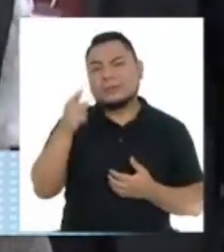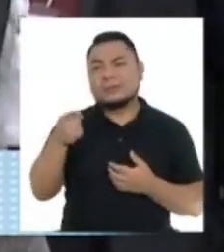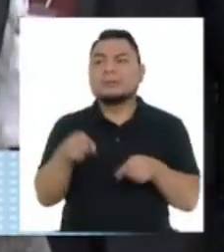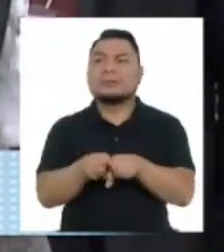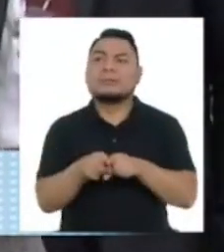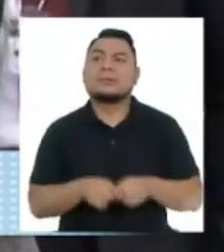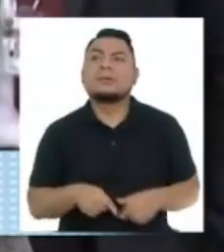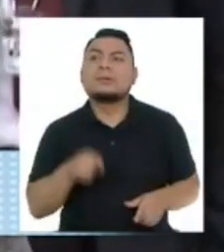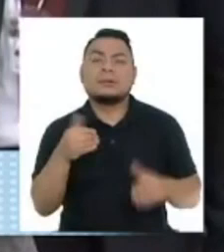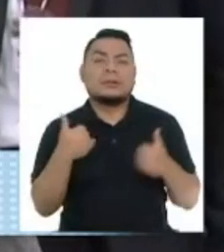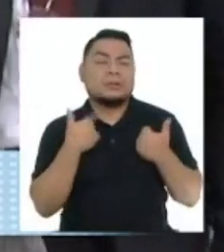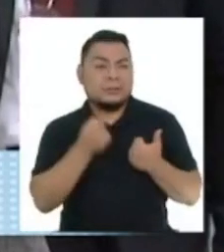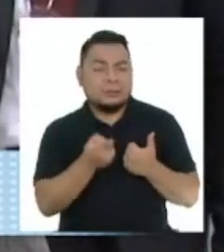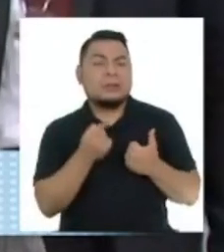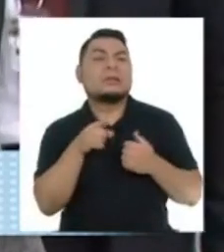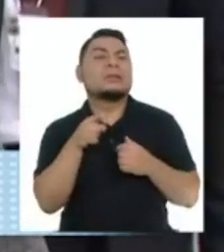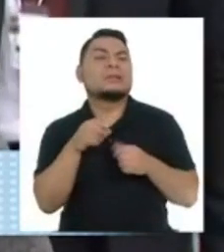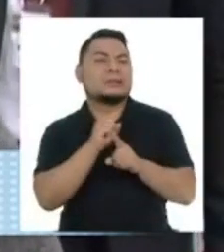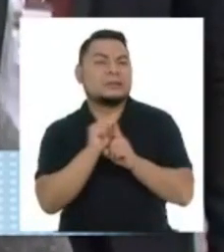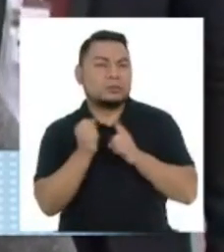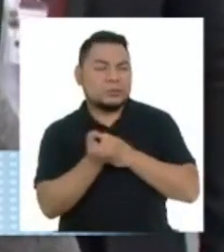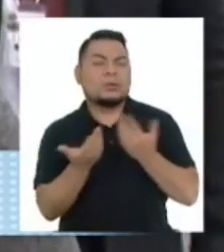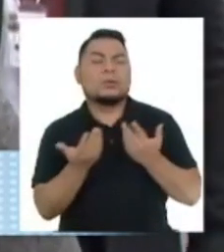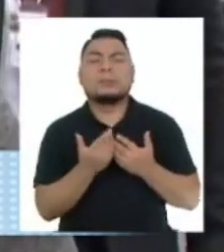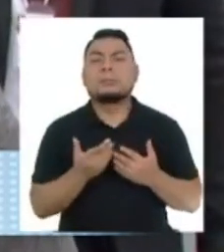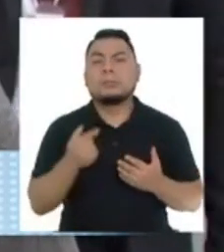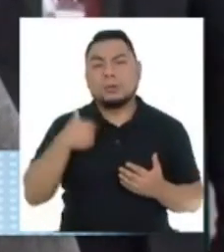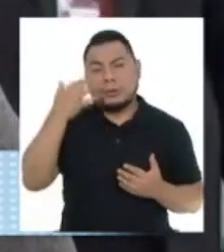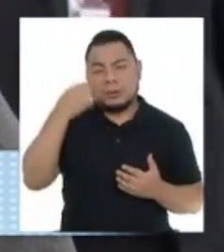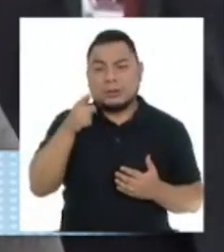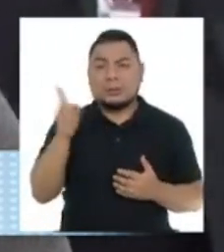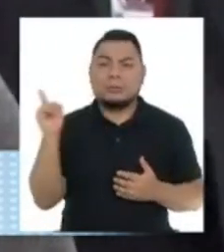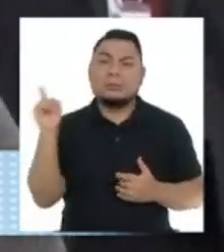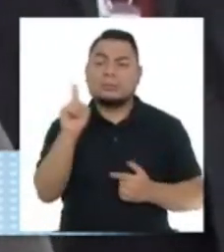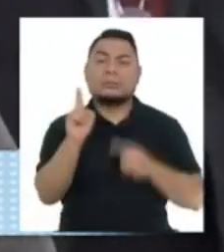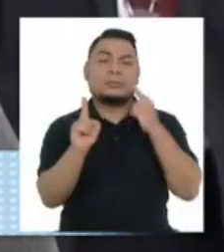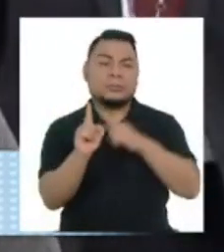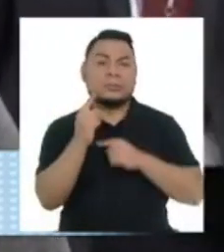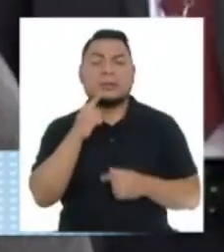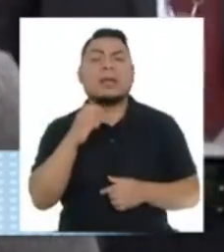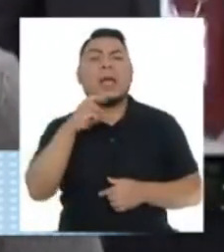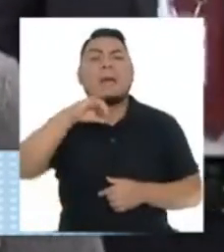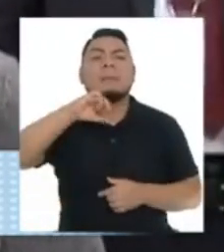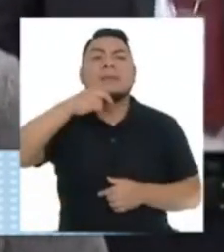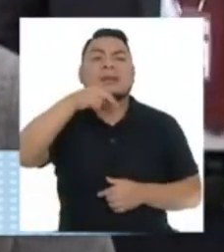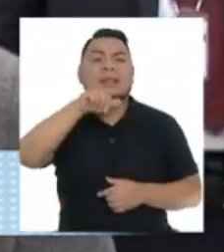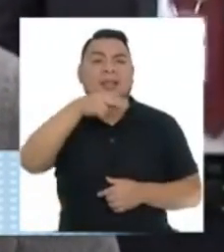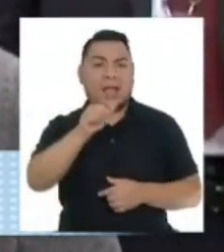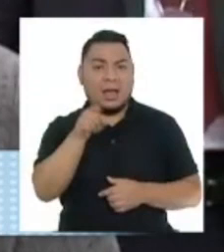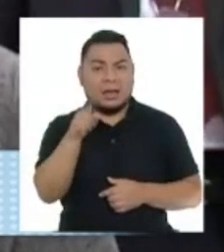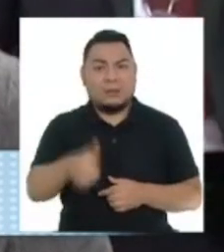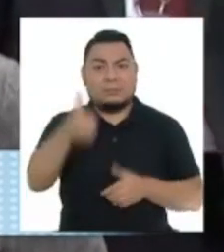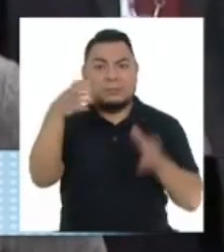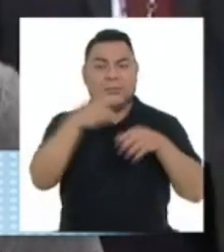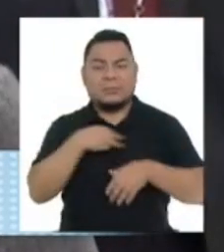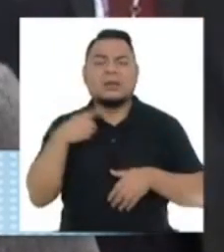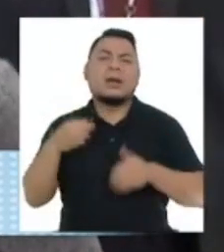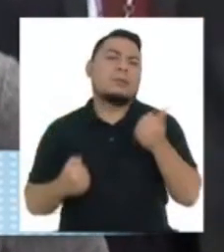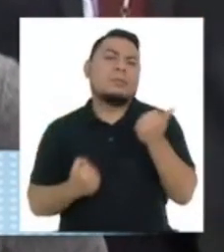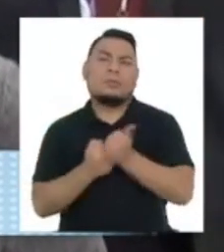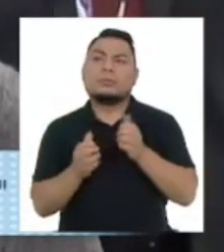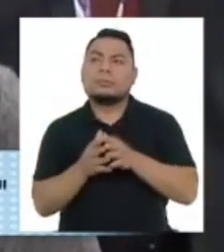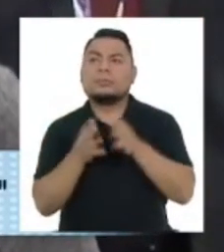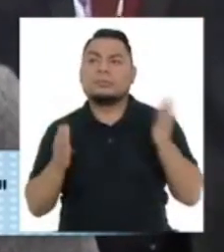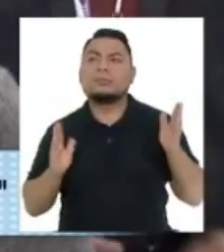además, en este tipo de circunstancias. Yo creo que la presencia de Mirta Vázquez como premier apoya mucho,